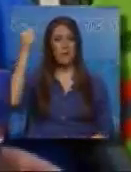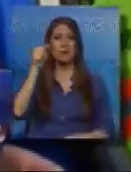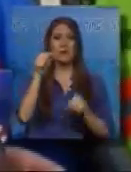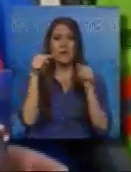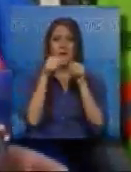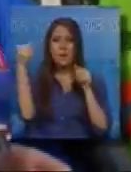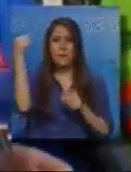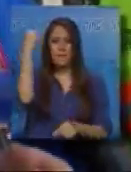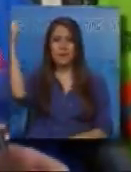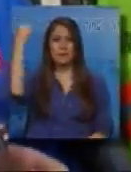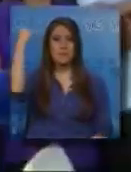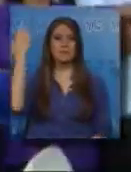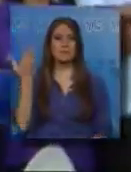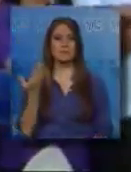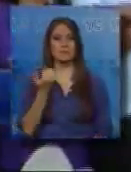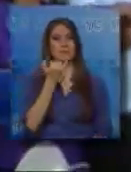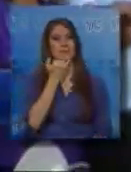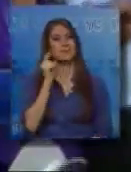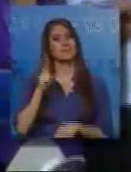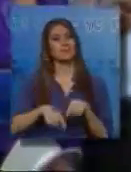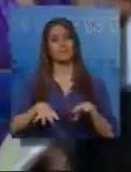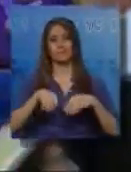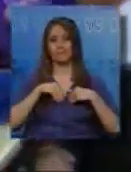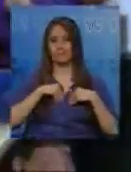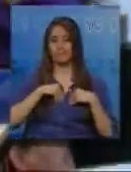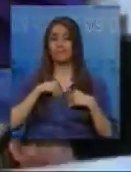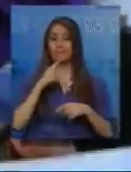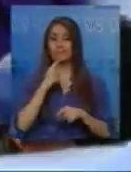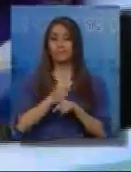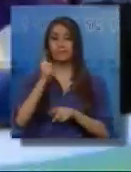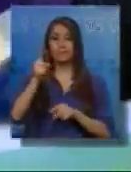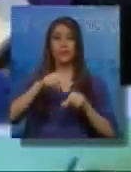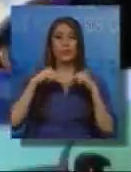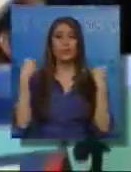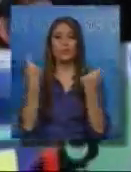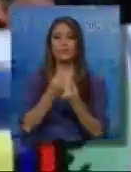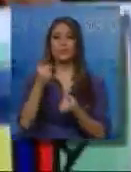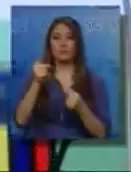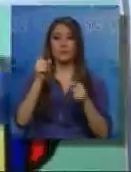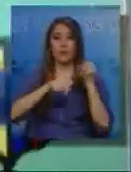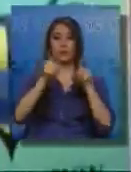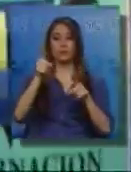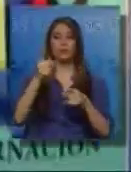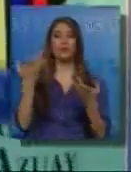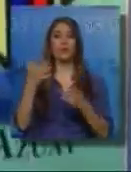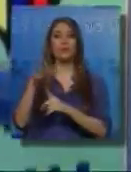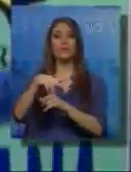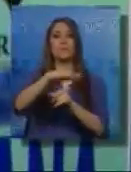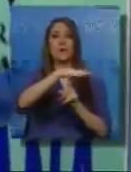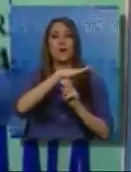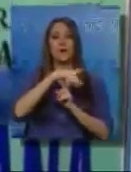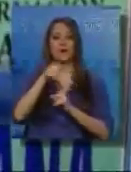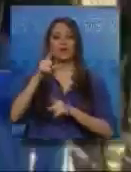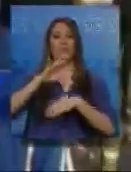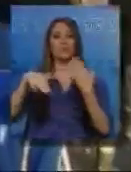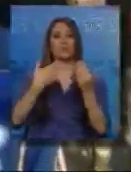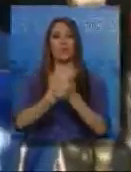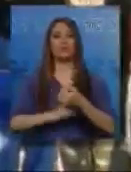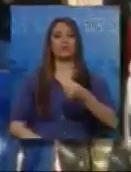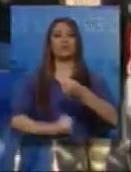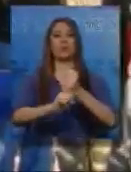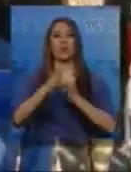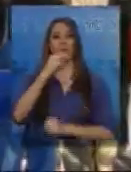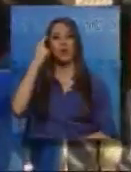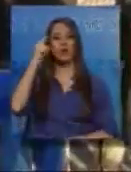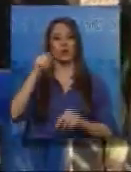podido manifestarse estos ciudadanos. En tanto, simpatizantes del gobierno mostraron su apoyo al presidente Correa en el Parque Calderón con un show artístico.